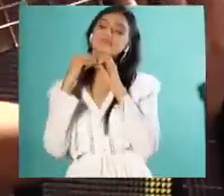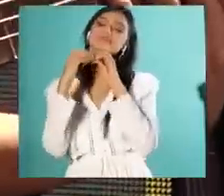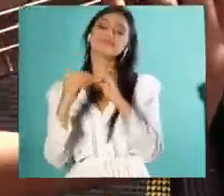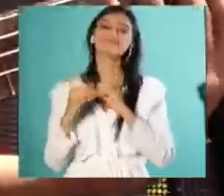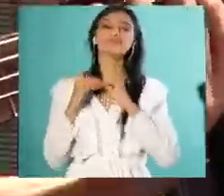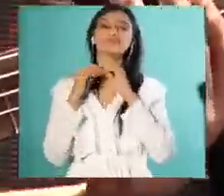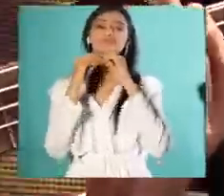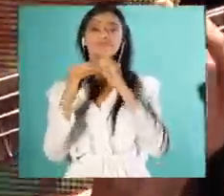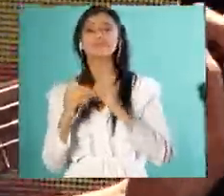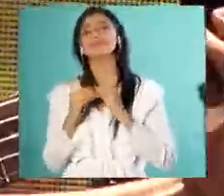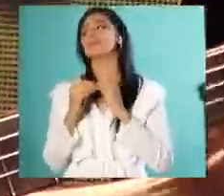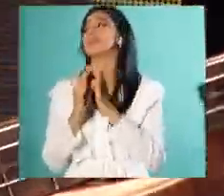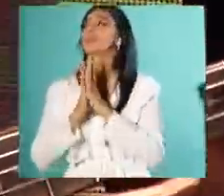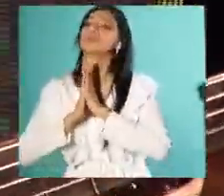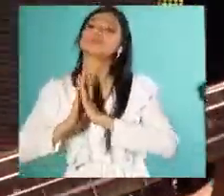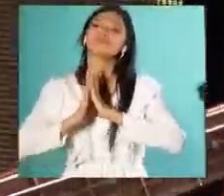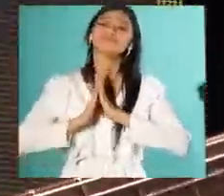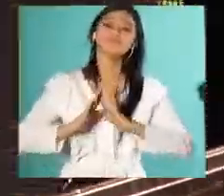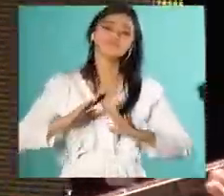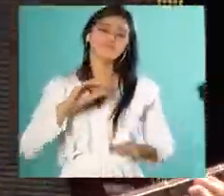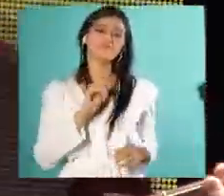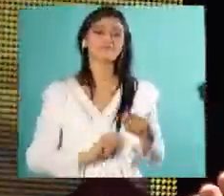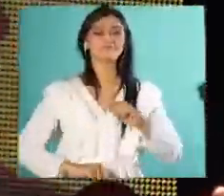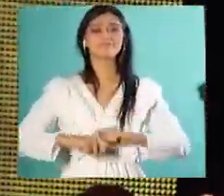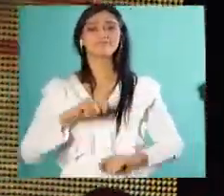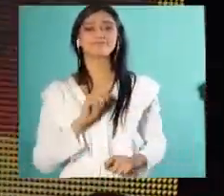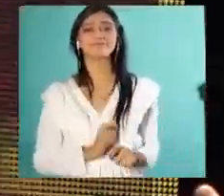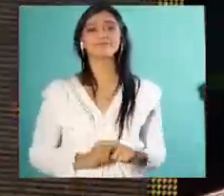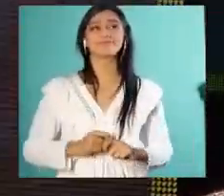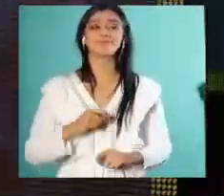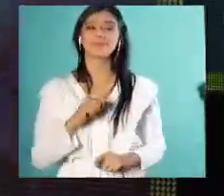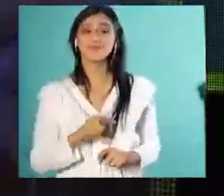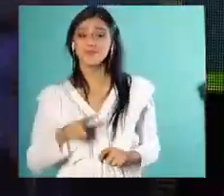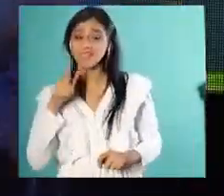besito, no me lo desfiao.